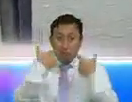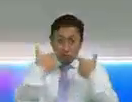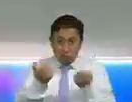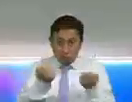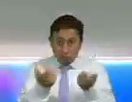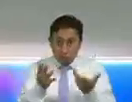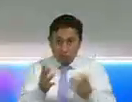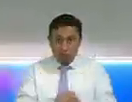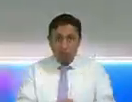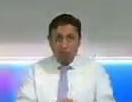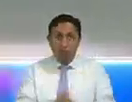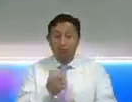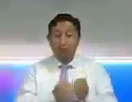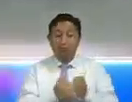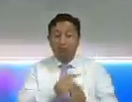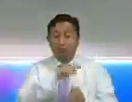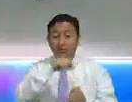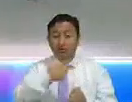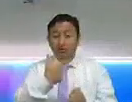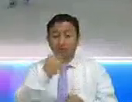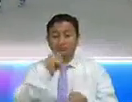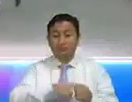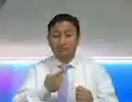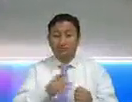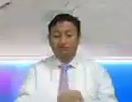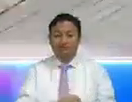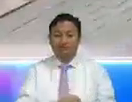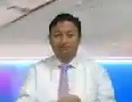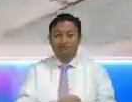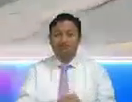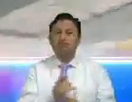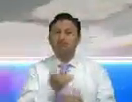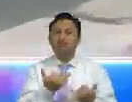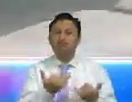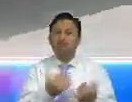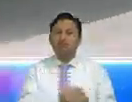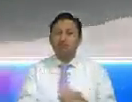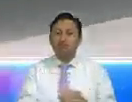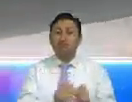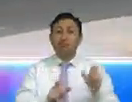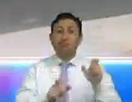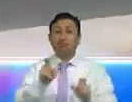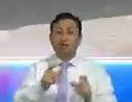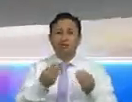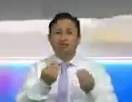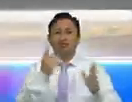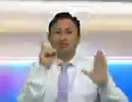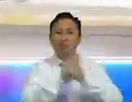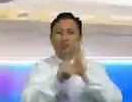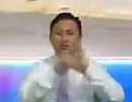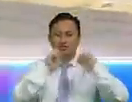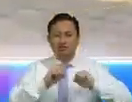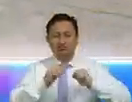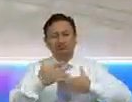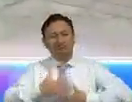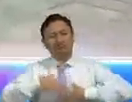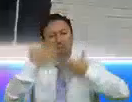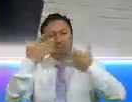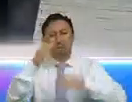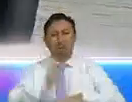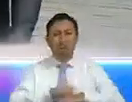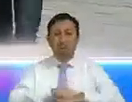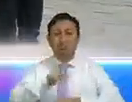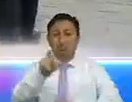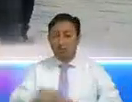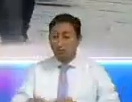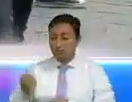problemática social que ha sido muy cuestionada en la capital y sobre la cual se ha registrado malestar denuncias y protestas por parte de los comerciantes